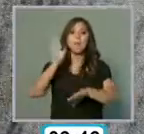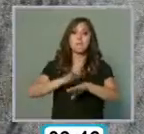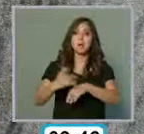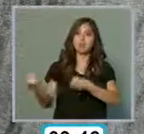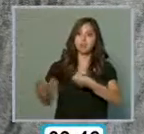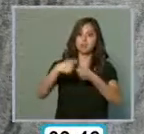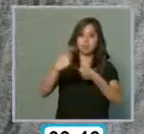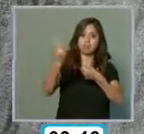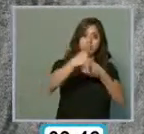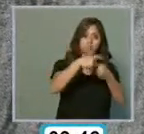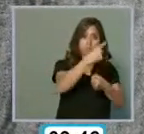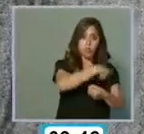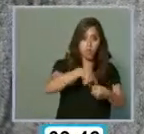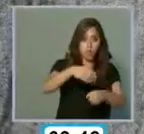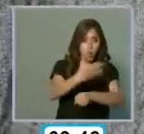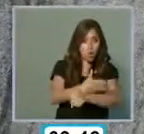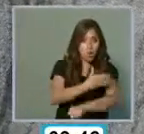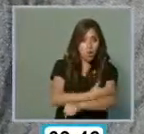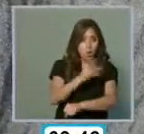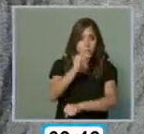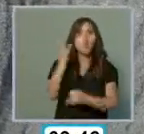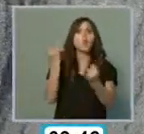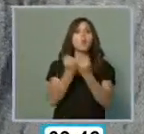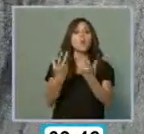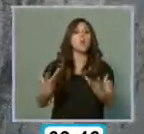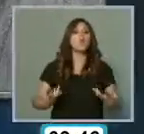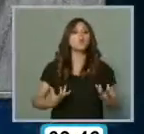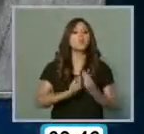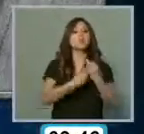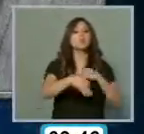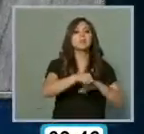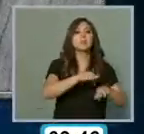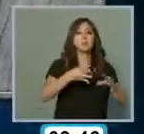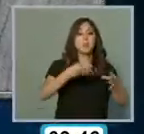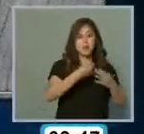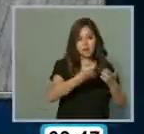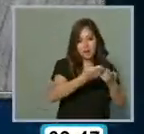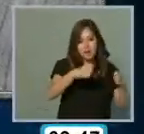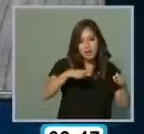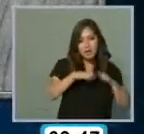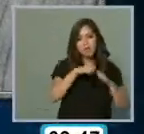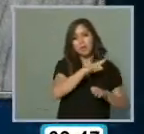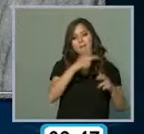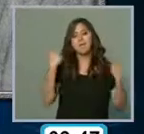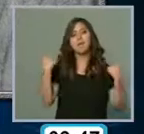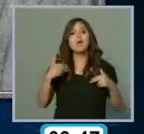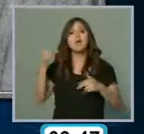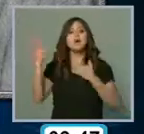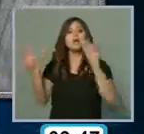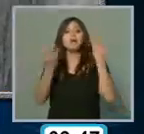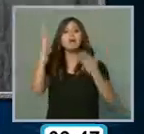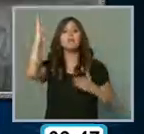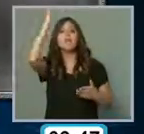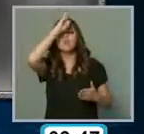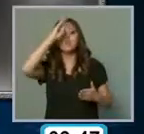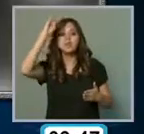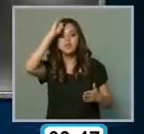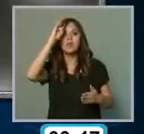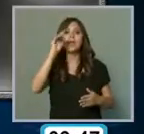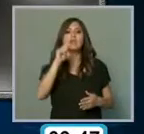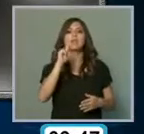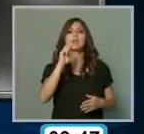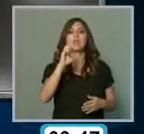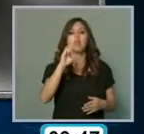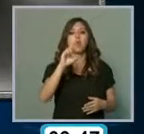además logra enrolar a un maestro. Sophie estudiaba filosofía y teología, y entonces es un grupo. Uy, no, y pues como sí.